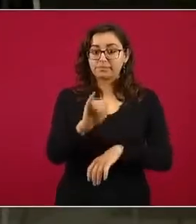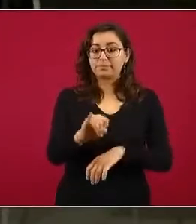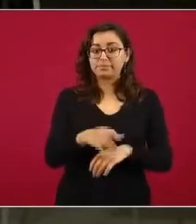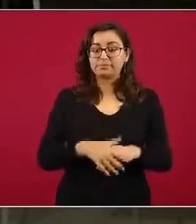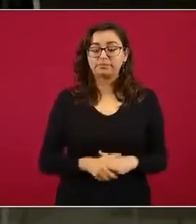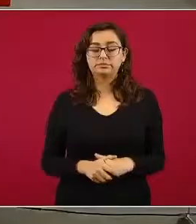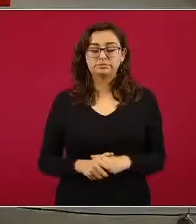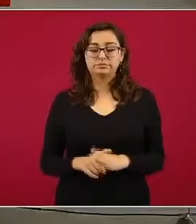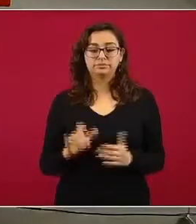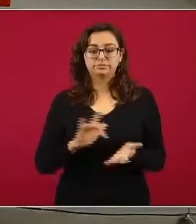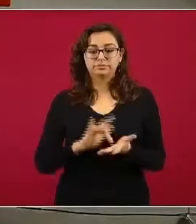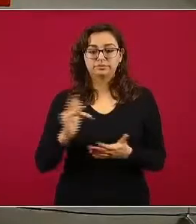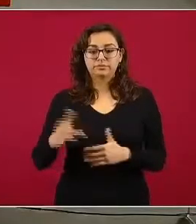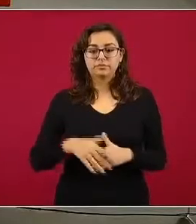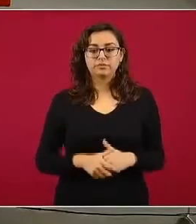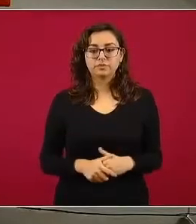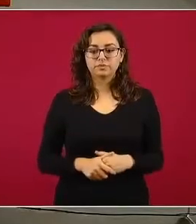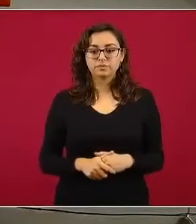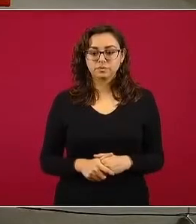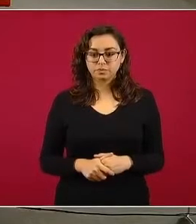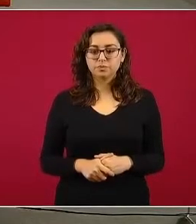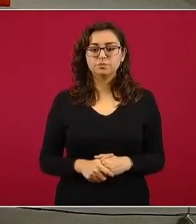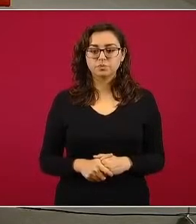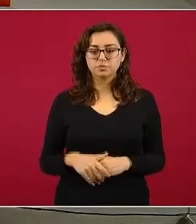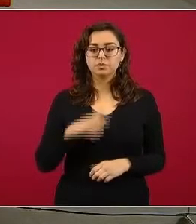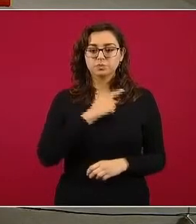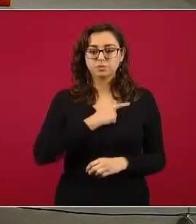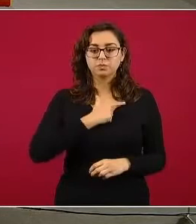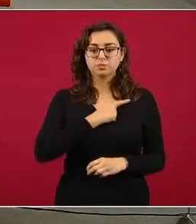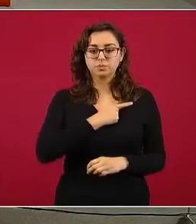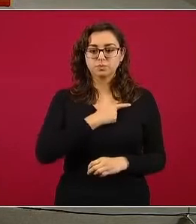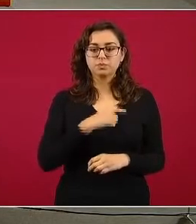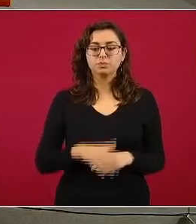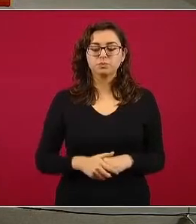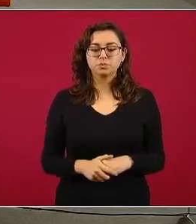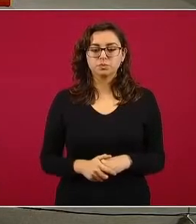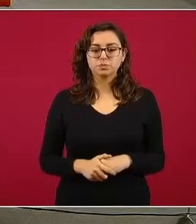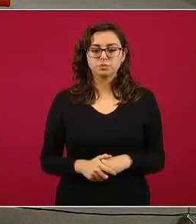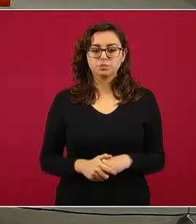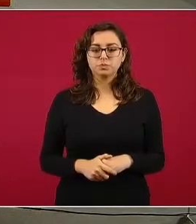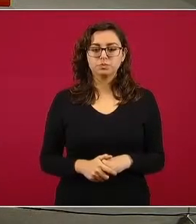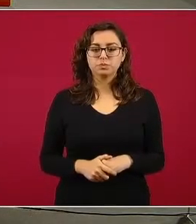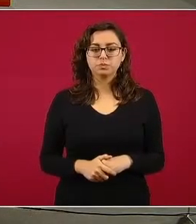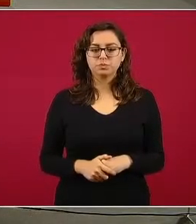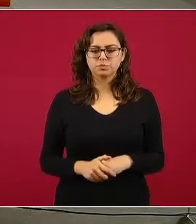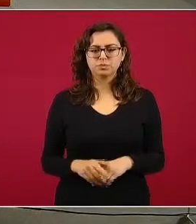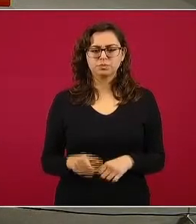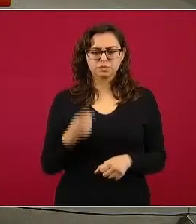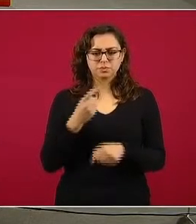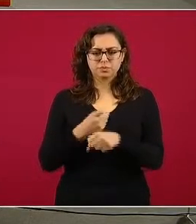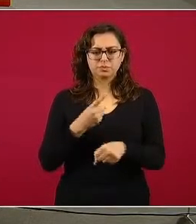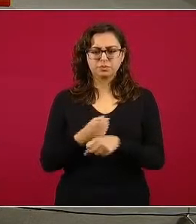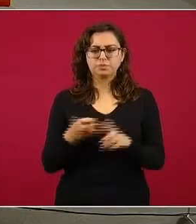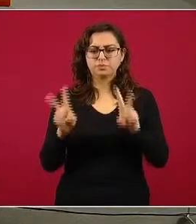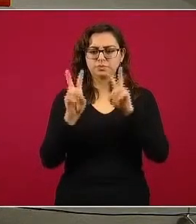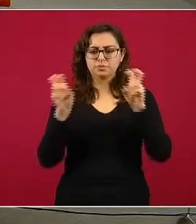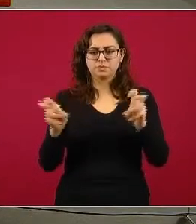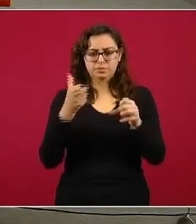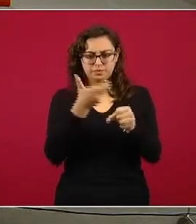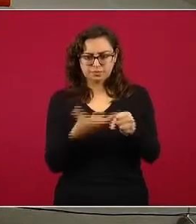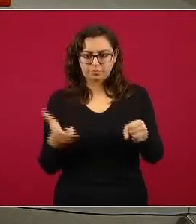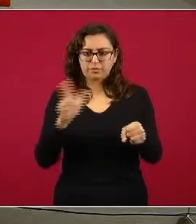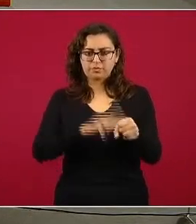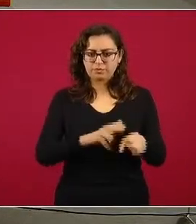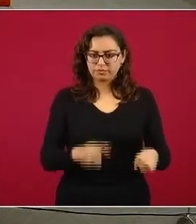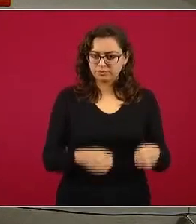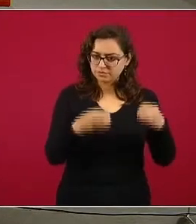Gracias. Claro, con mucho gusto. Empiezo primeramente con el tema de la ocupación hospitalaria.